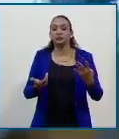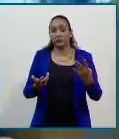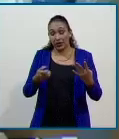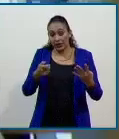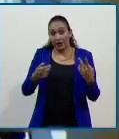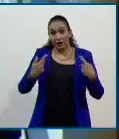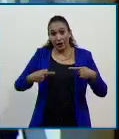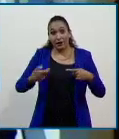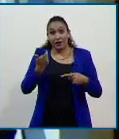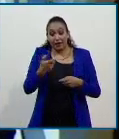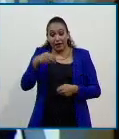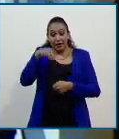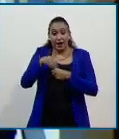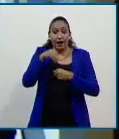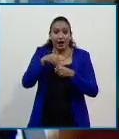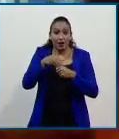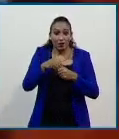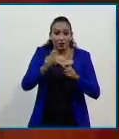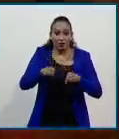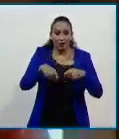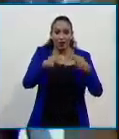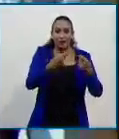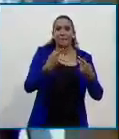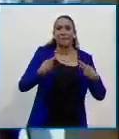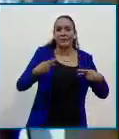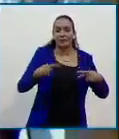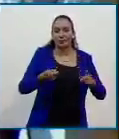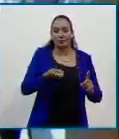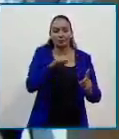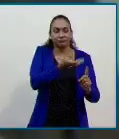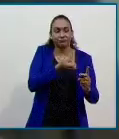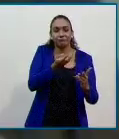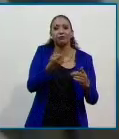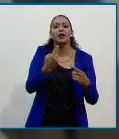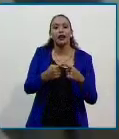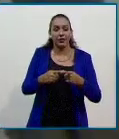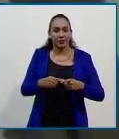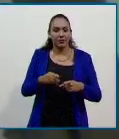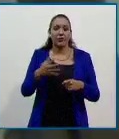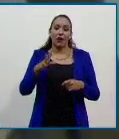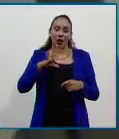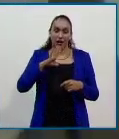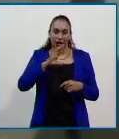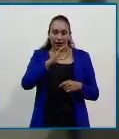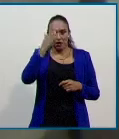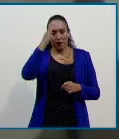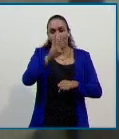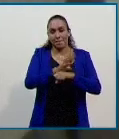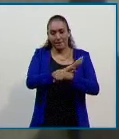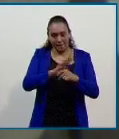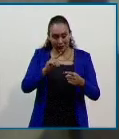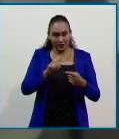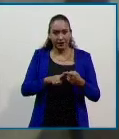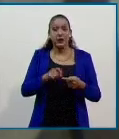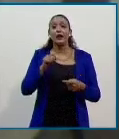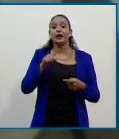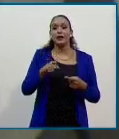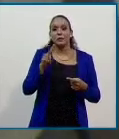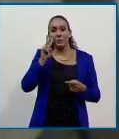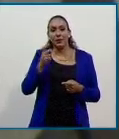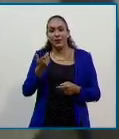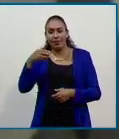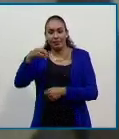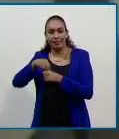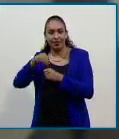supuesto en el que se demande como prestaciones conjuntas el reconocimiento como beneficiario y la devolución del saldo de la cuenta